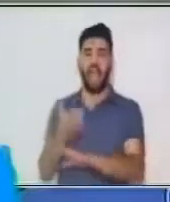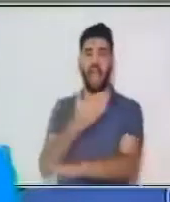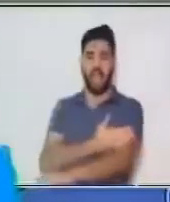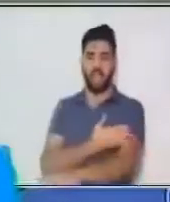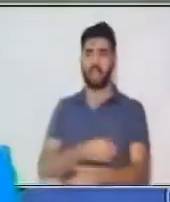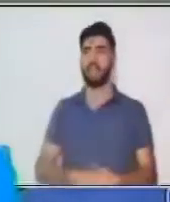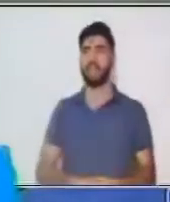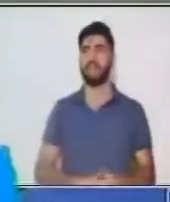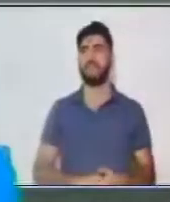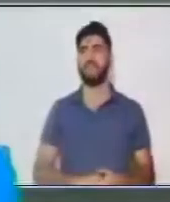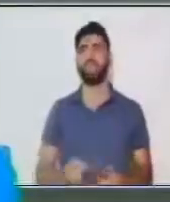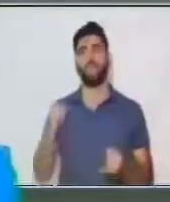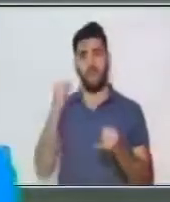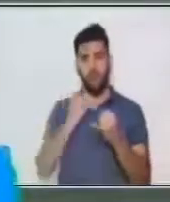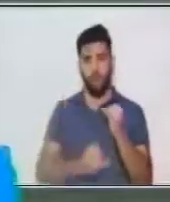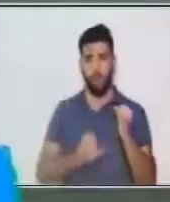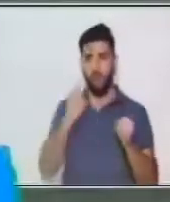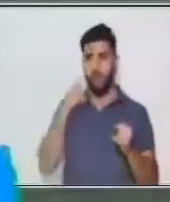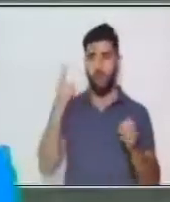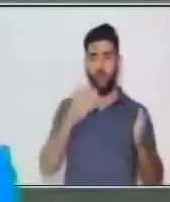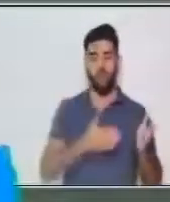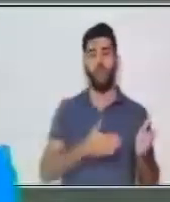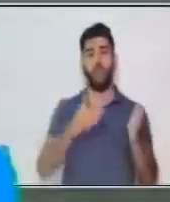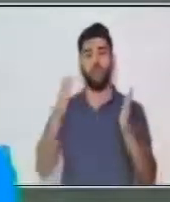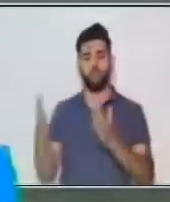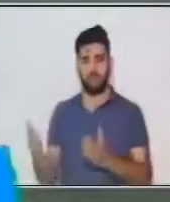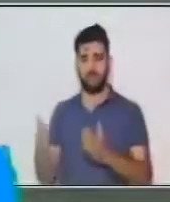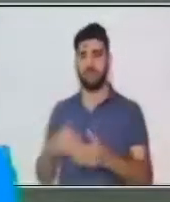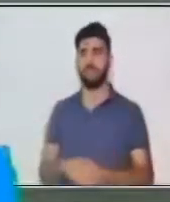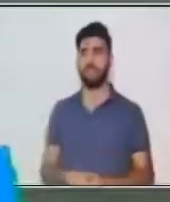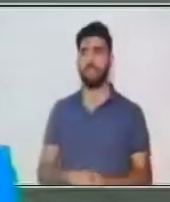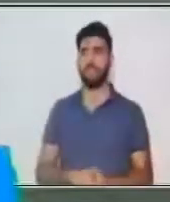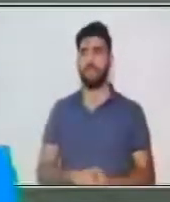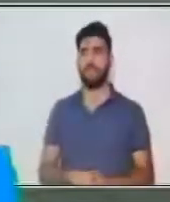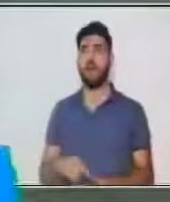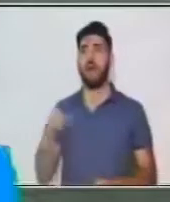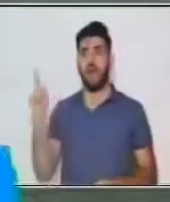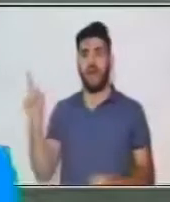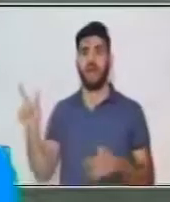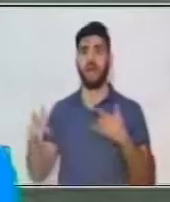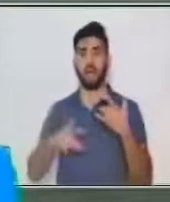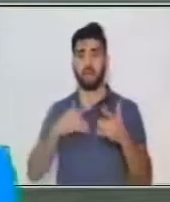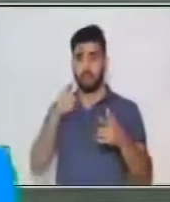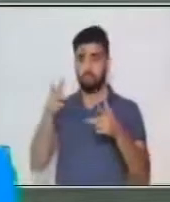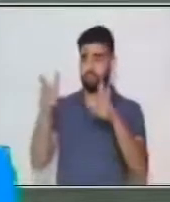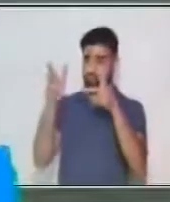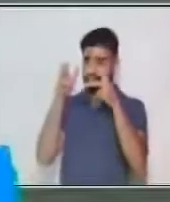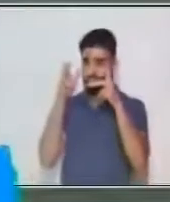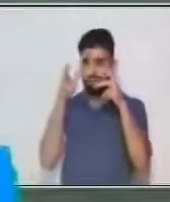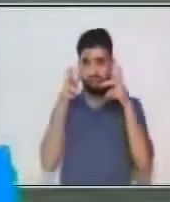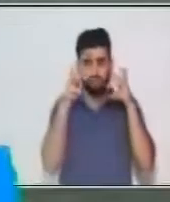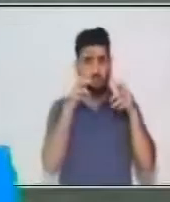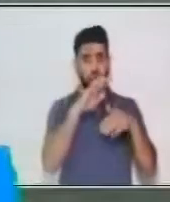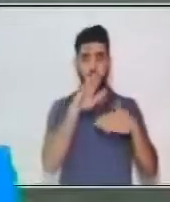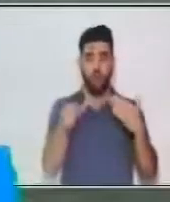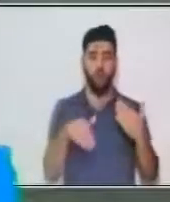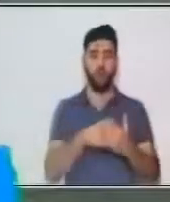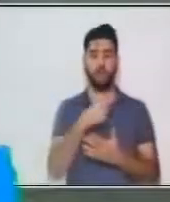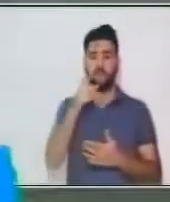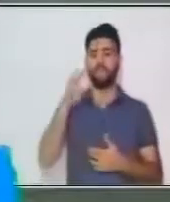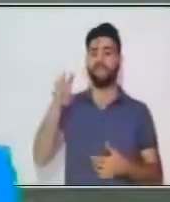Y tenemos nuestro último sentido. Describe las sensaciones percibidas por el olfato. Por ejemplo,